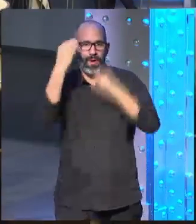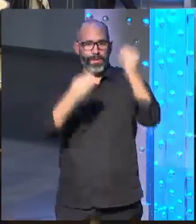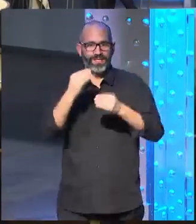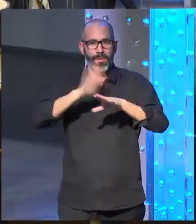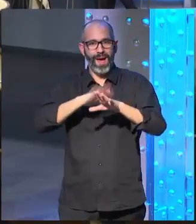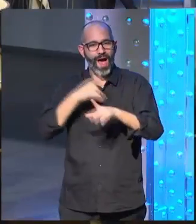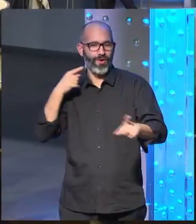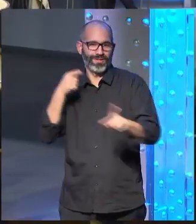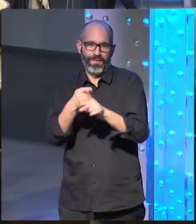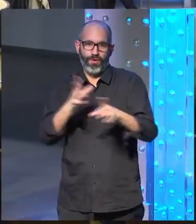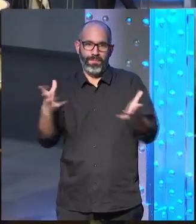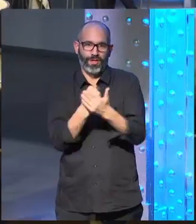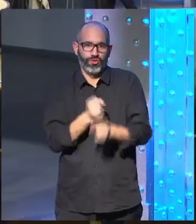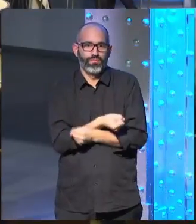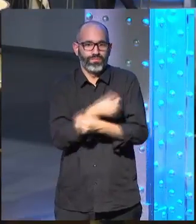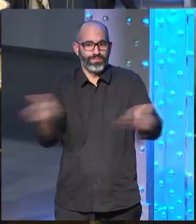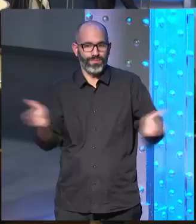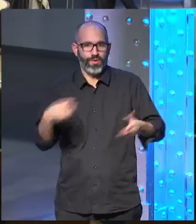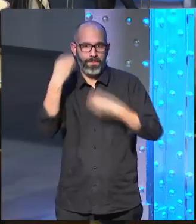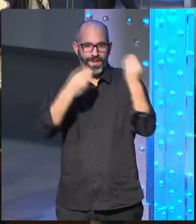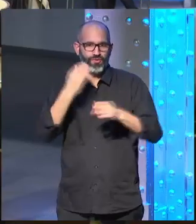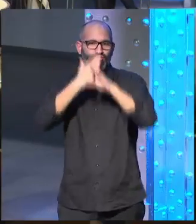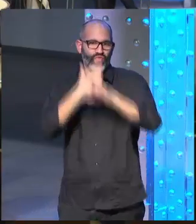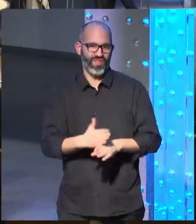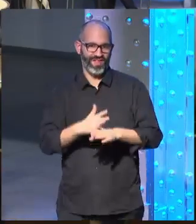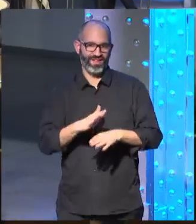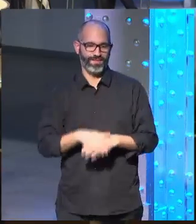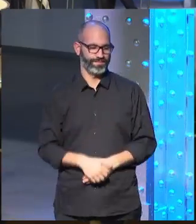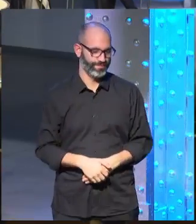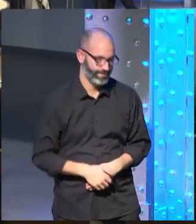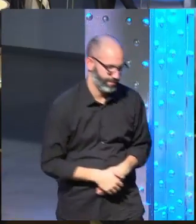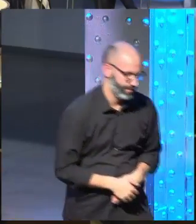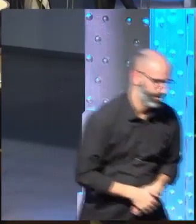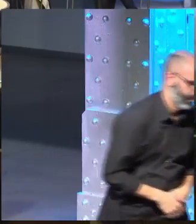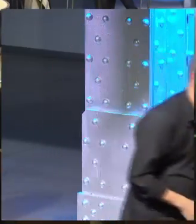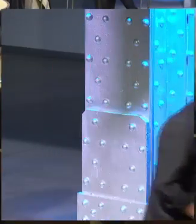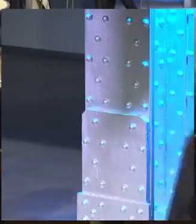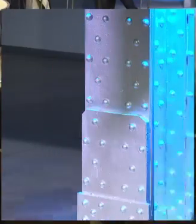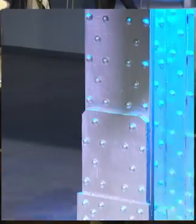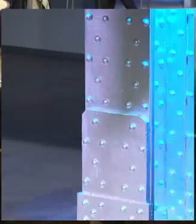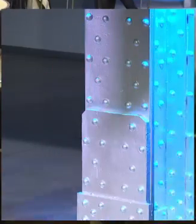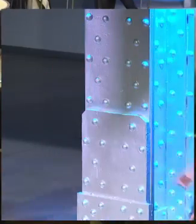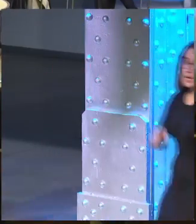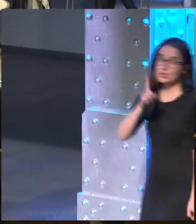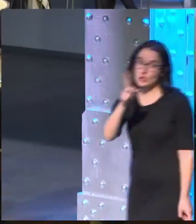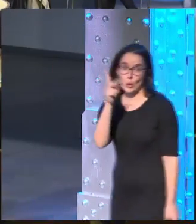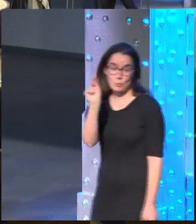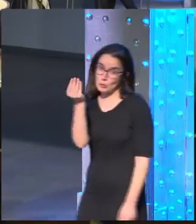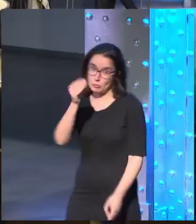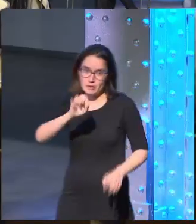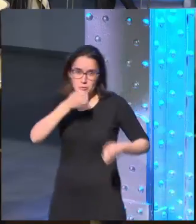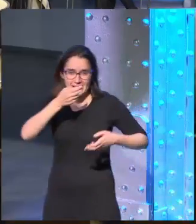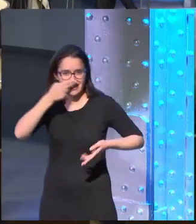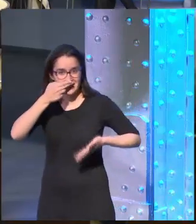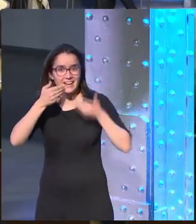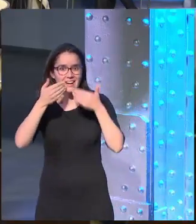que para por lo menos para abrir boca y dejar solo a los ponentes... Solo se ha pasado usted dos minutos y bien interesante todo lo que ha dicho. Gracias, José